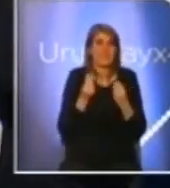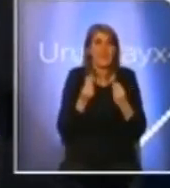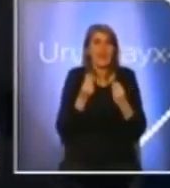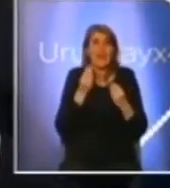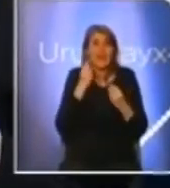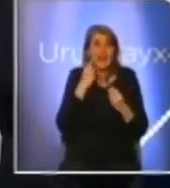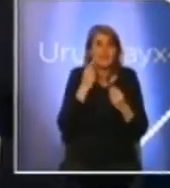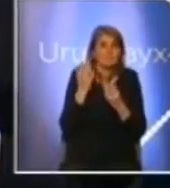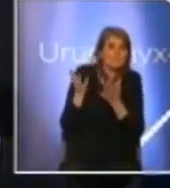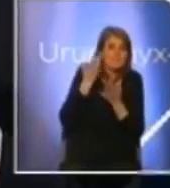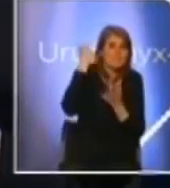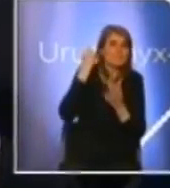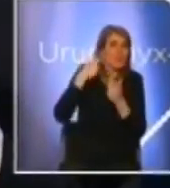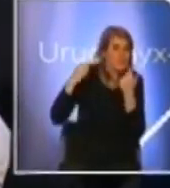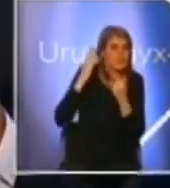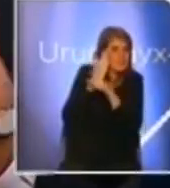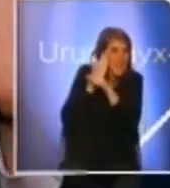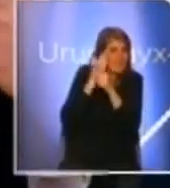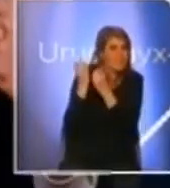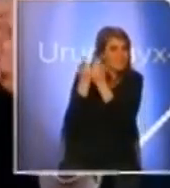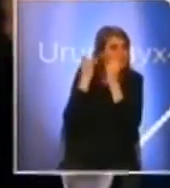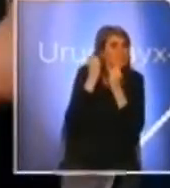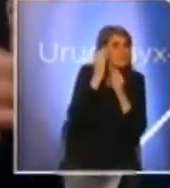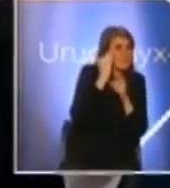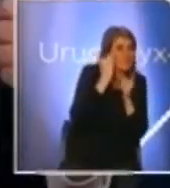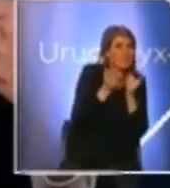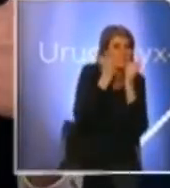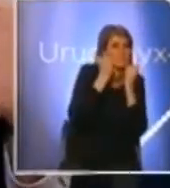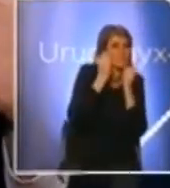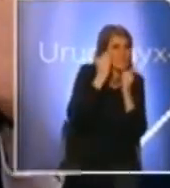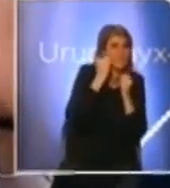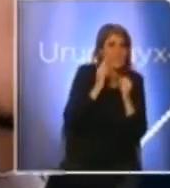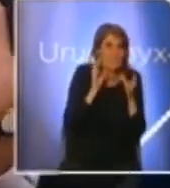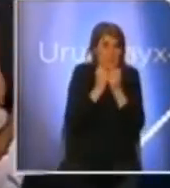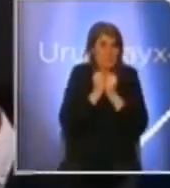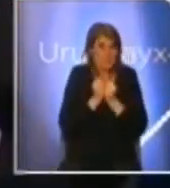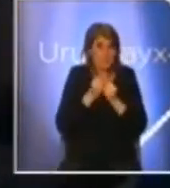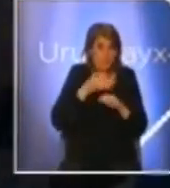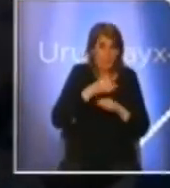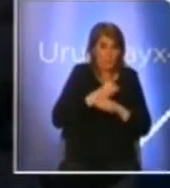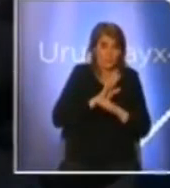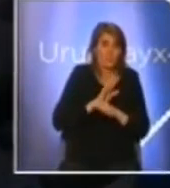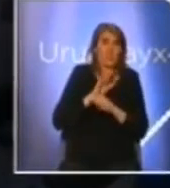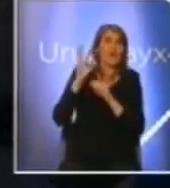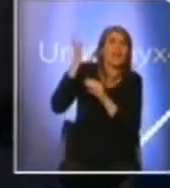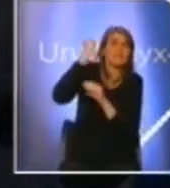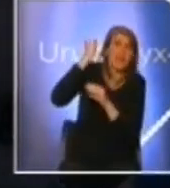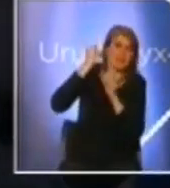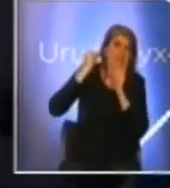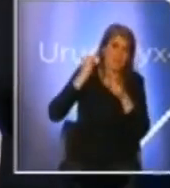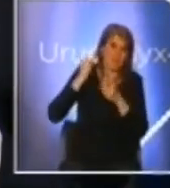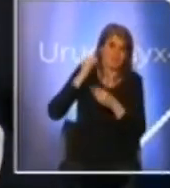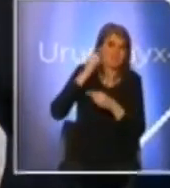la atracción de talento, apunten a captar talento, a retener, a formar, pero a captar. Y estas son medidas de corto plazo que